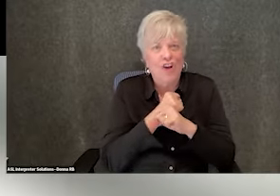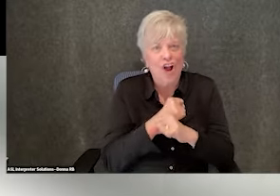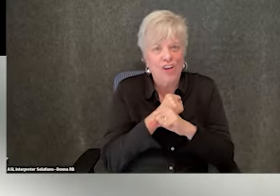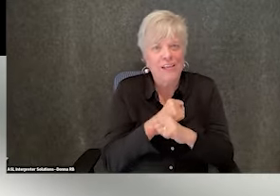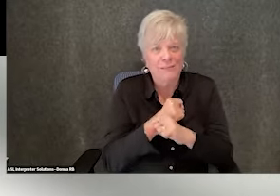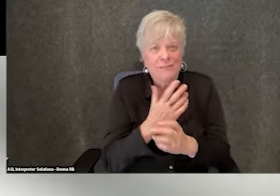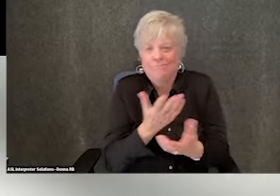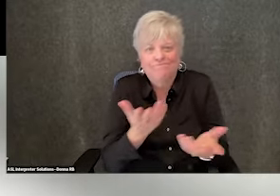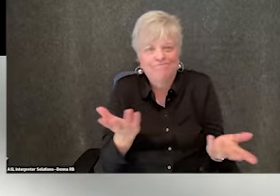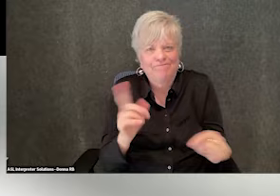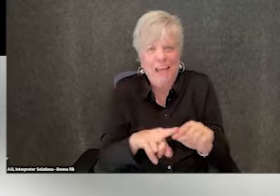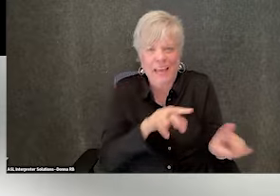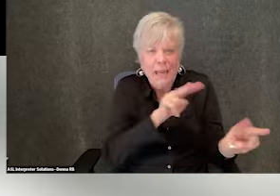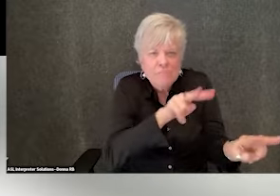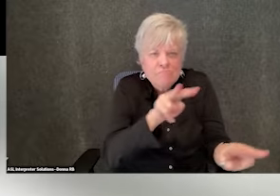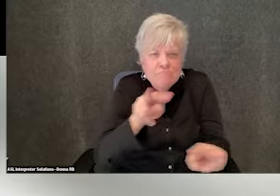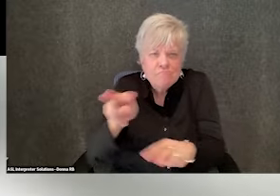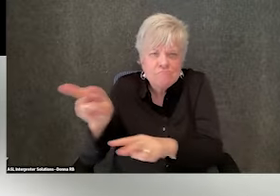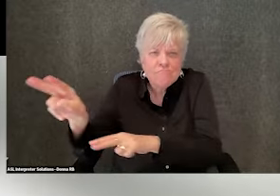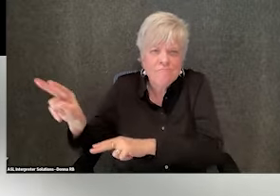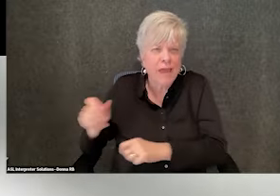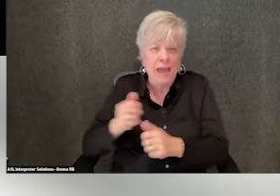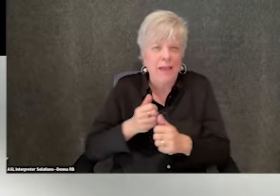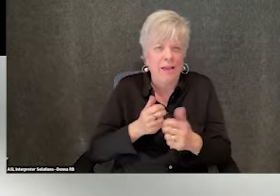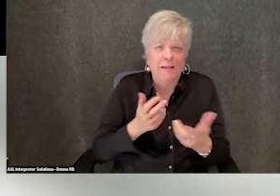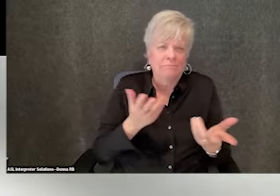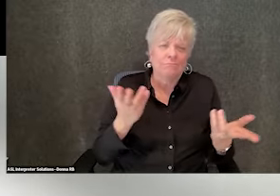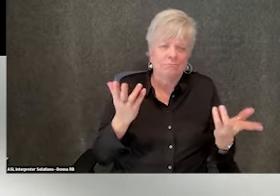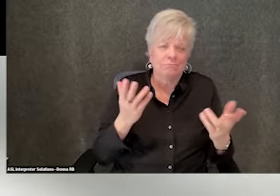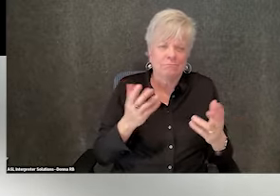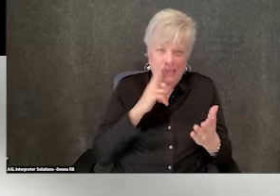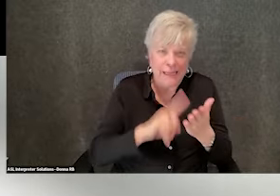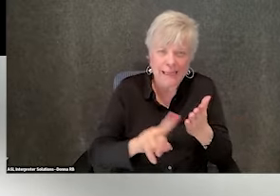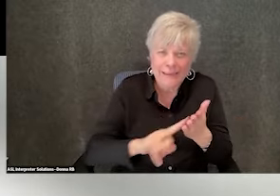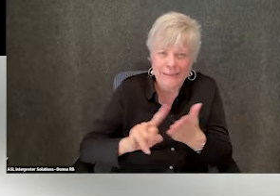la atención, porque muchas veces las personas